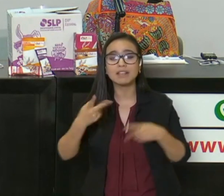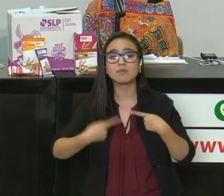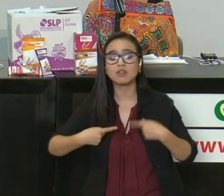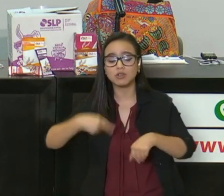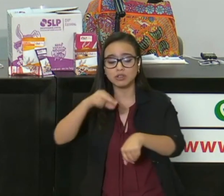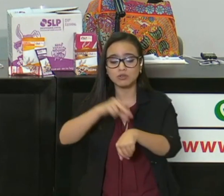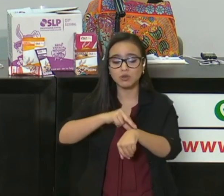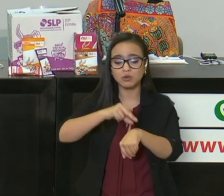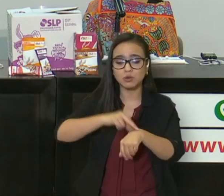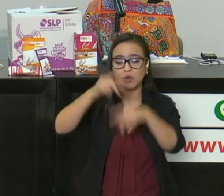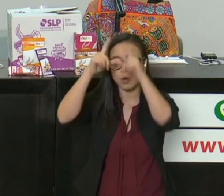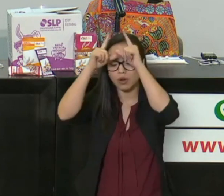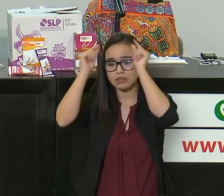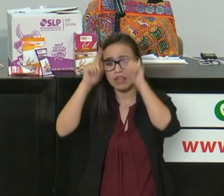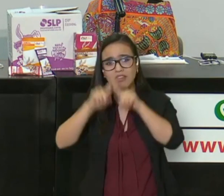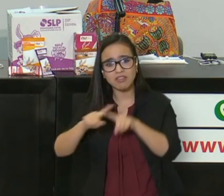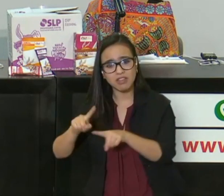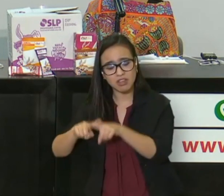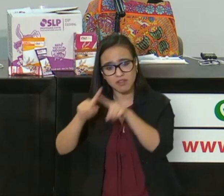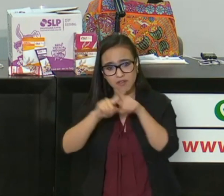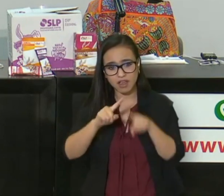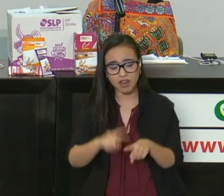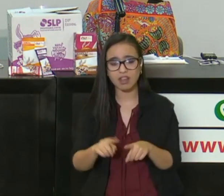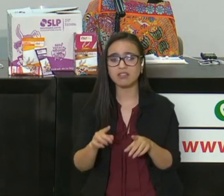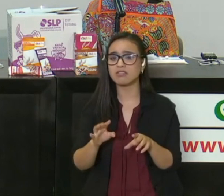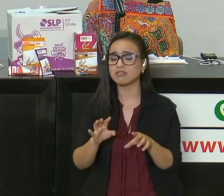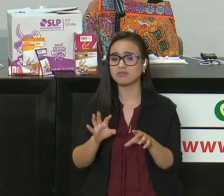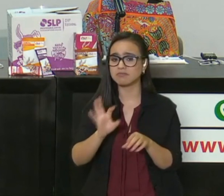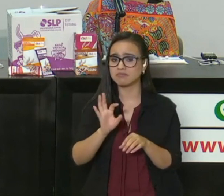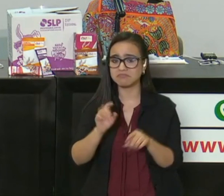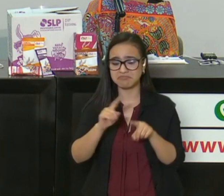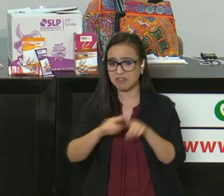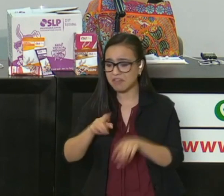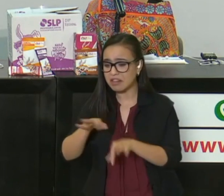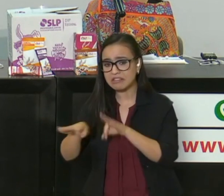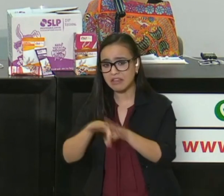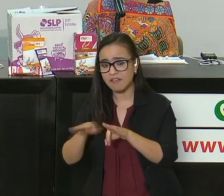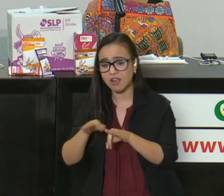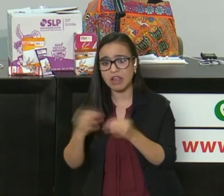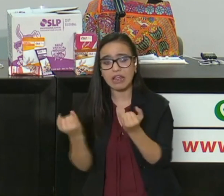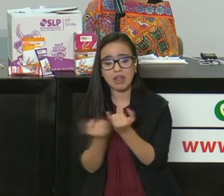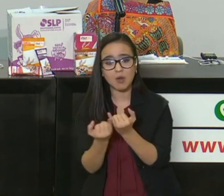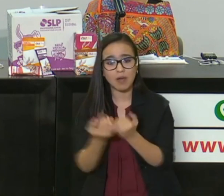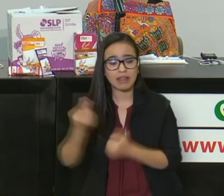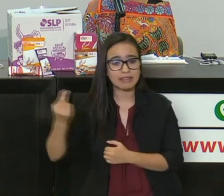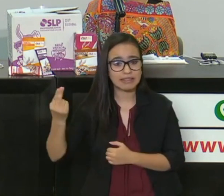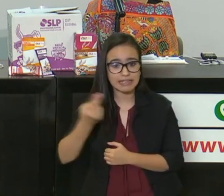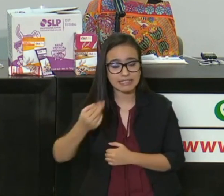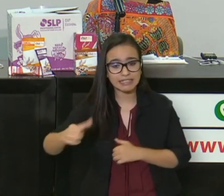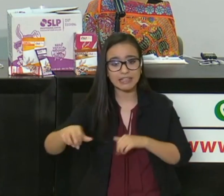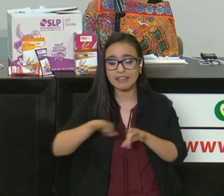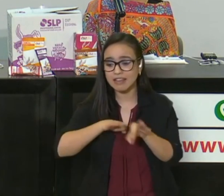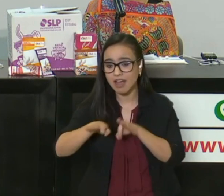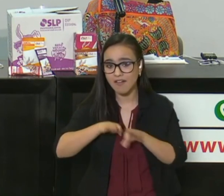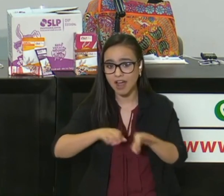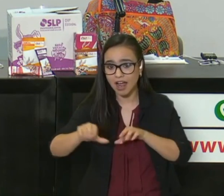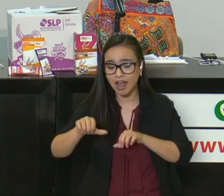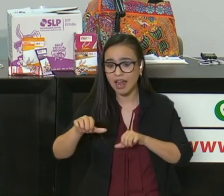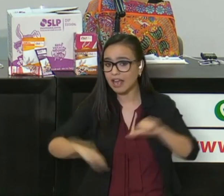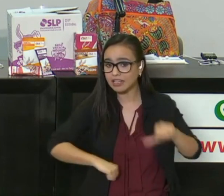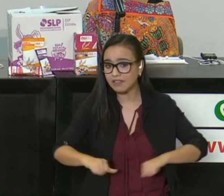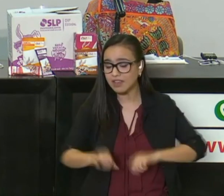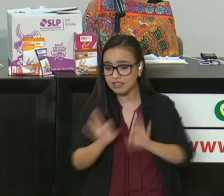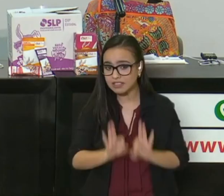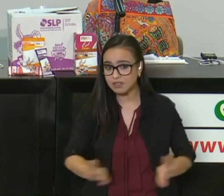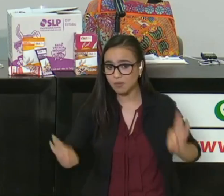de otras dependencias que están llevando a cabo también trabajos de carácter esencial que